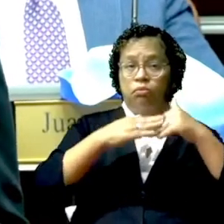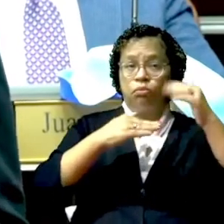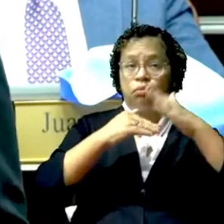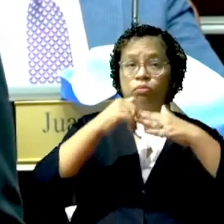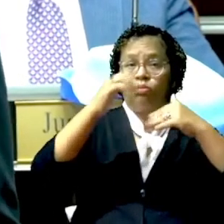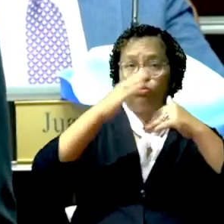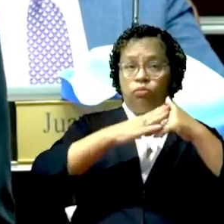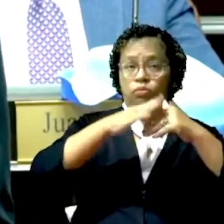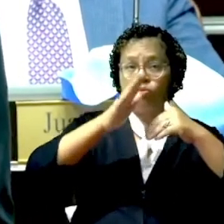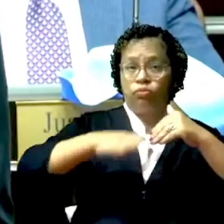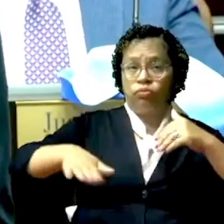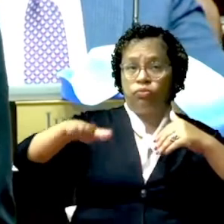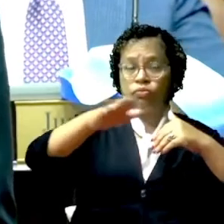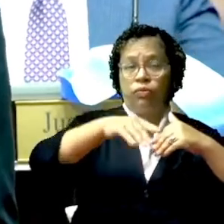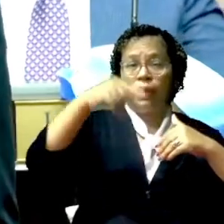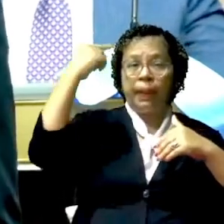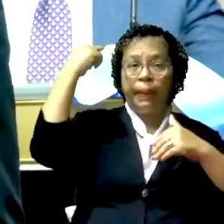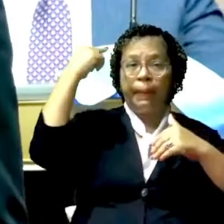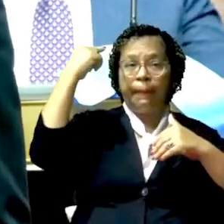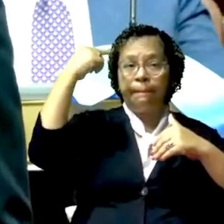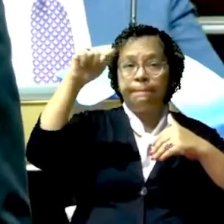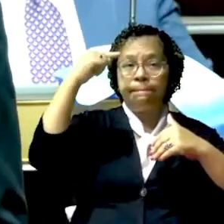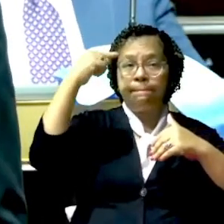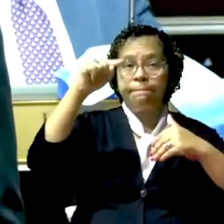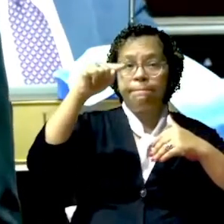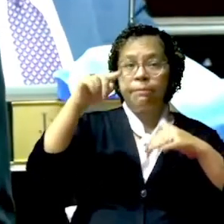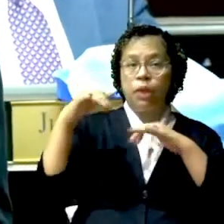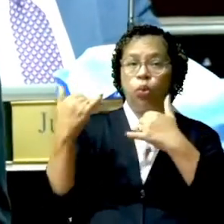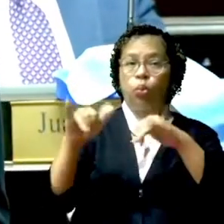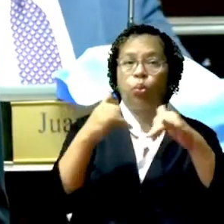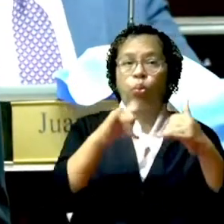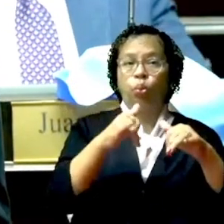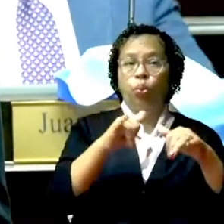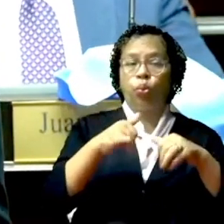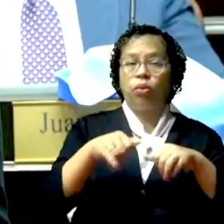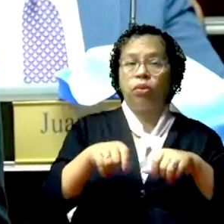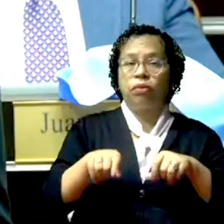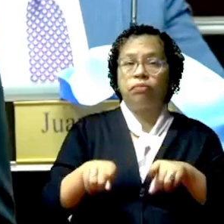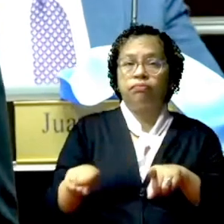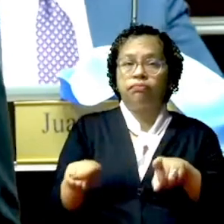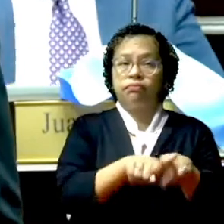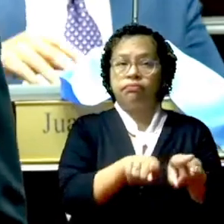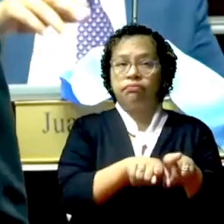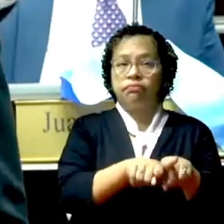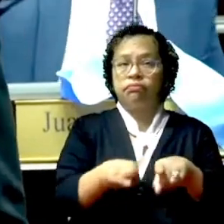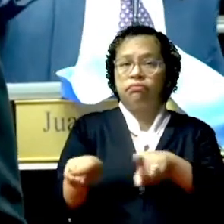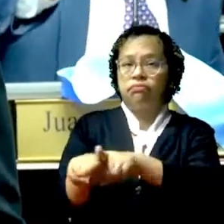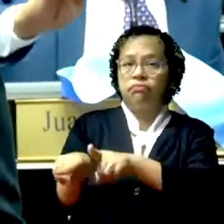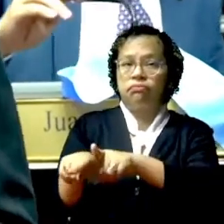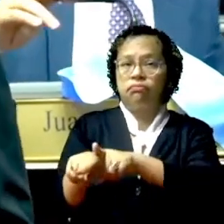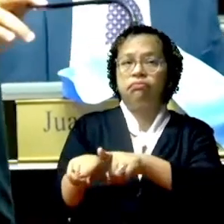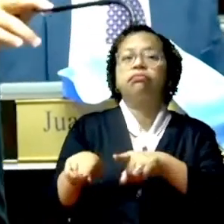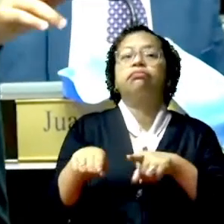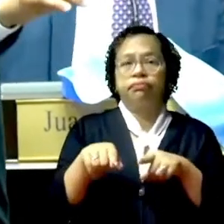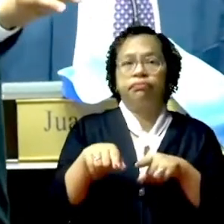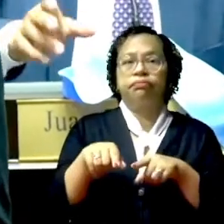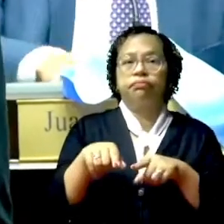de fútbol para el municipio de Juan Herrera. En la provincia de San